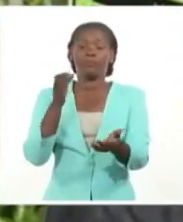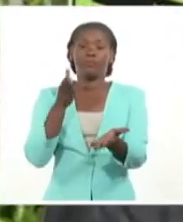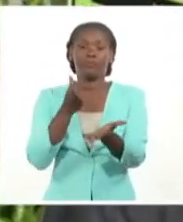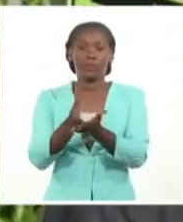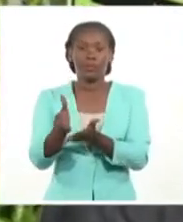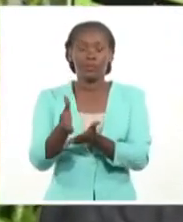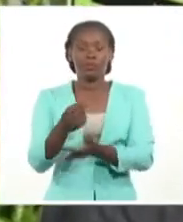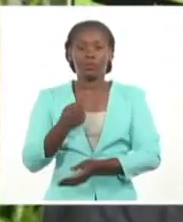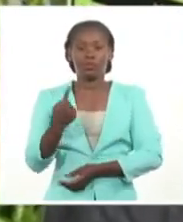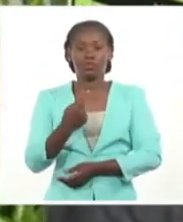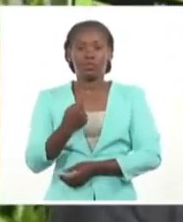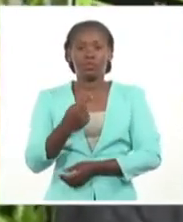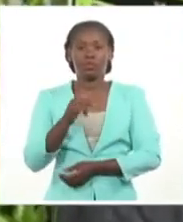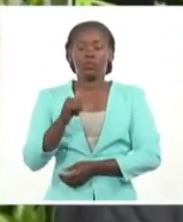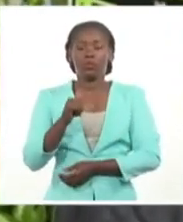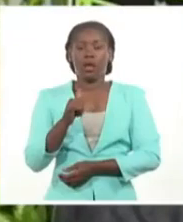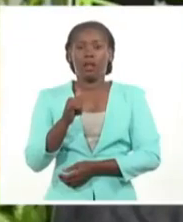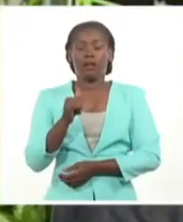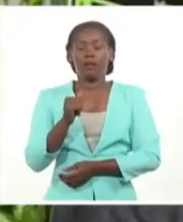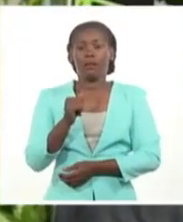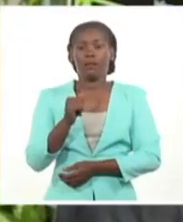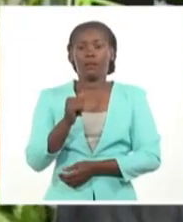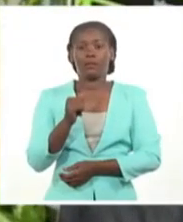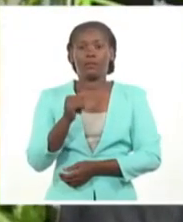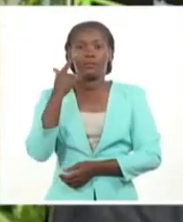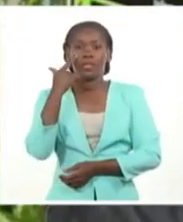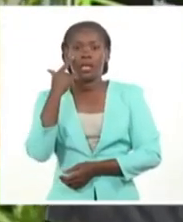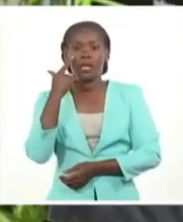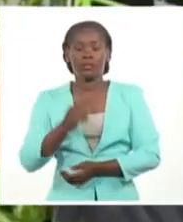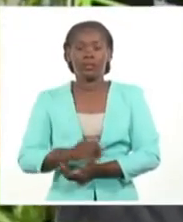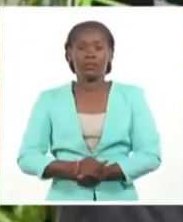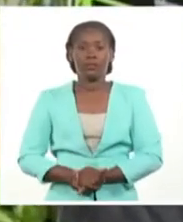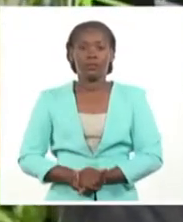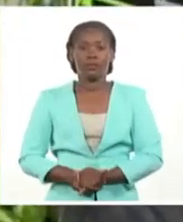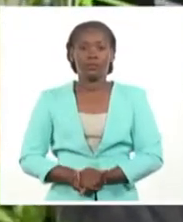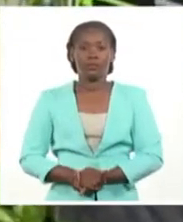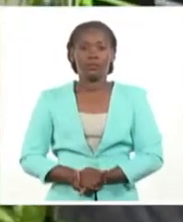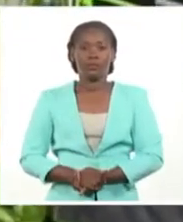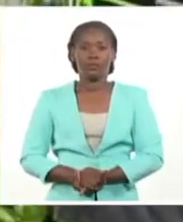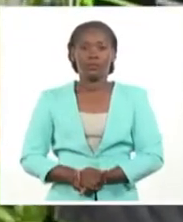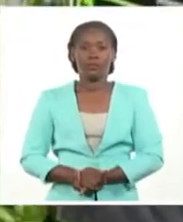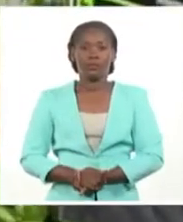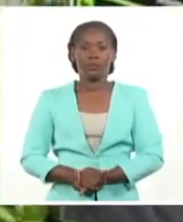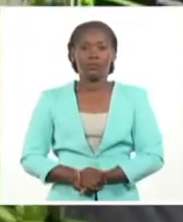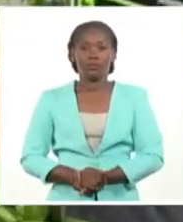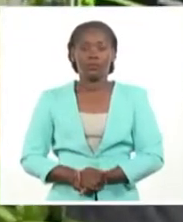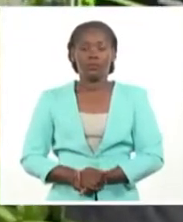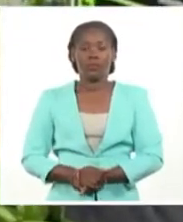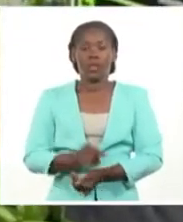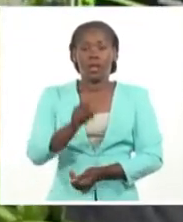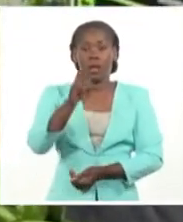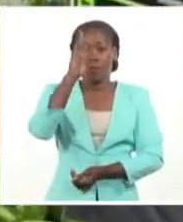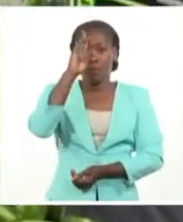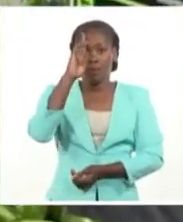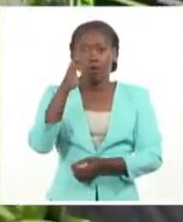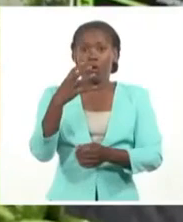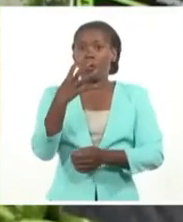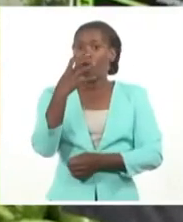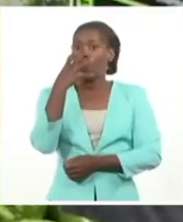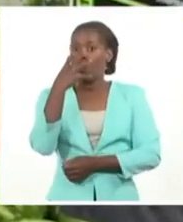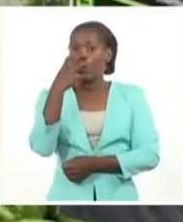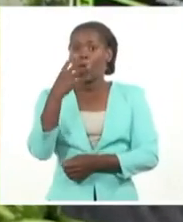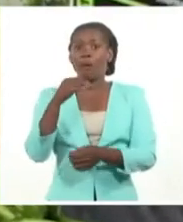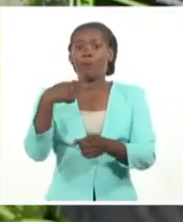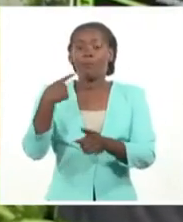trabajar en la deshabituación de algunos equipamientos que los están apoyando y algunas drogas